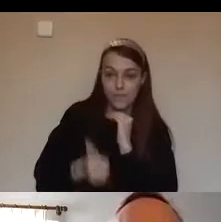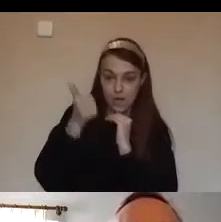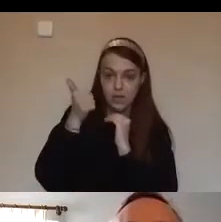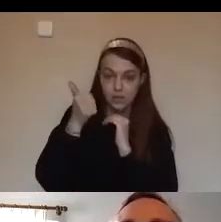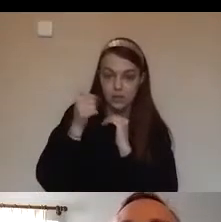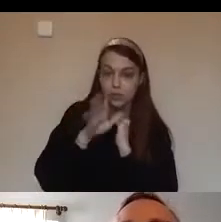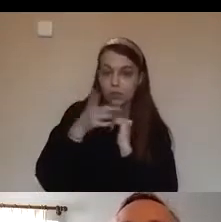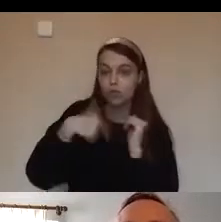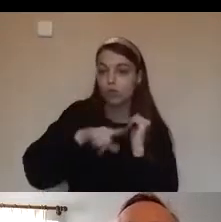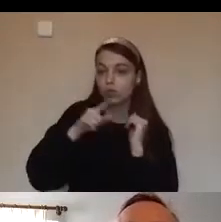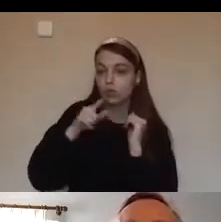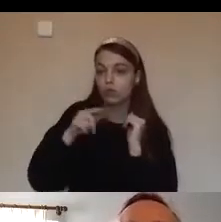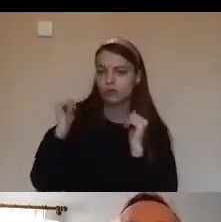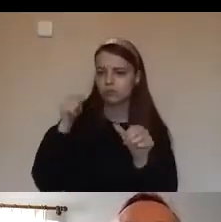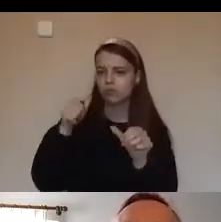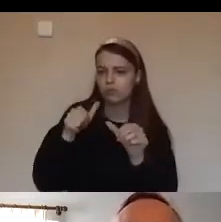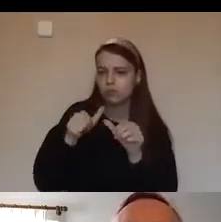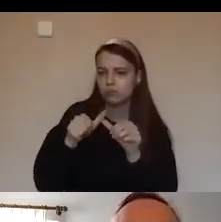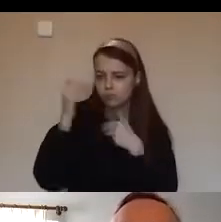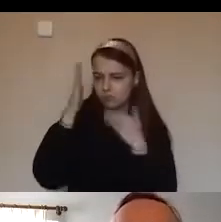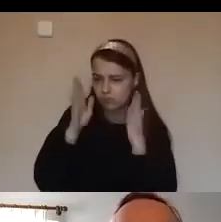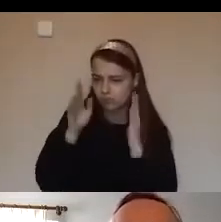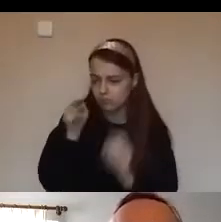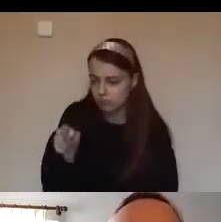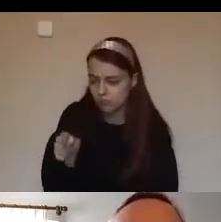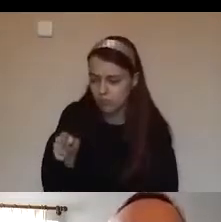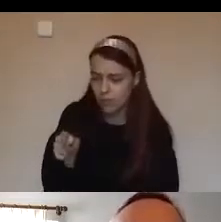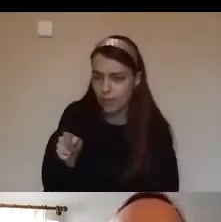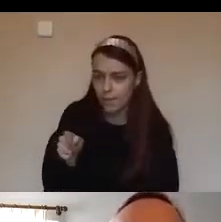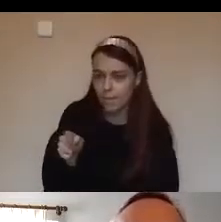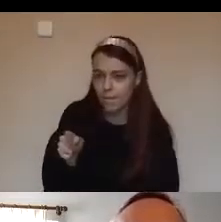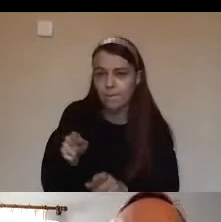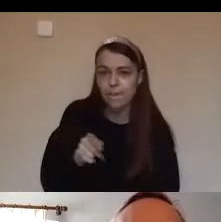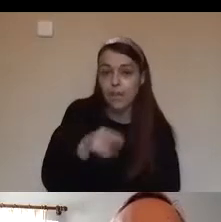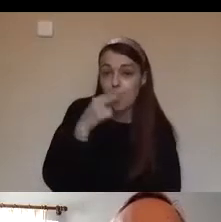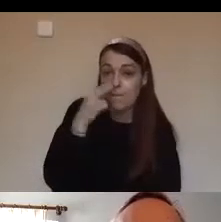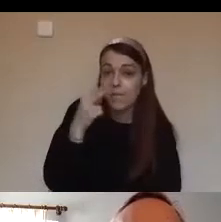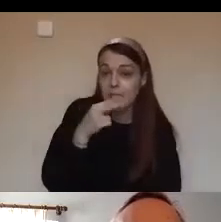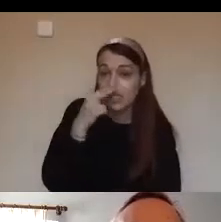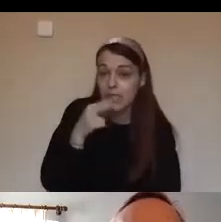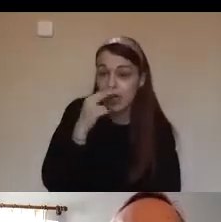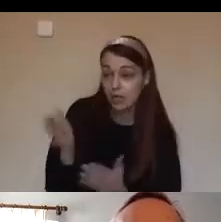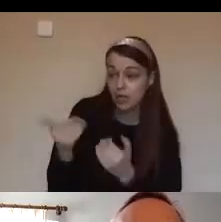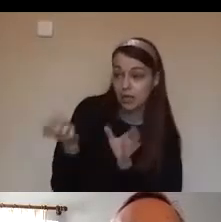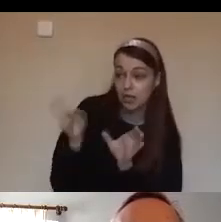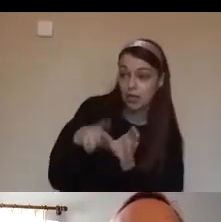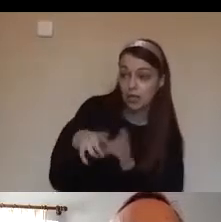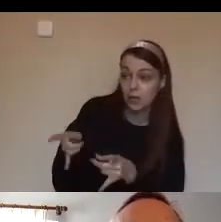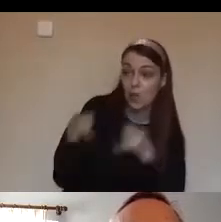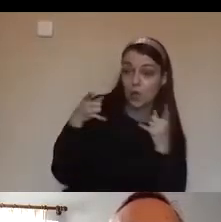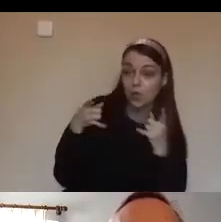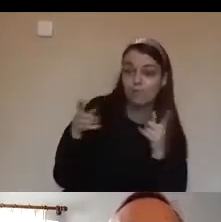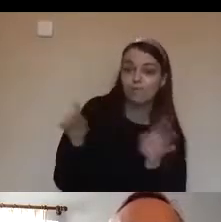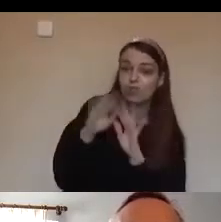hemos estado centrando durante muchos años en captar más visitantes, pero esto en sí mismo se ha convertido en un